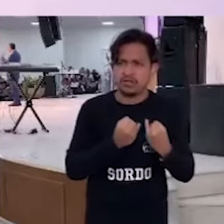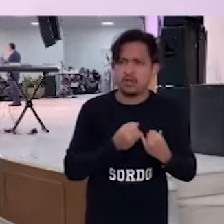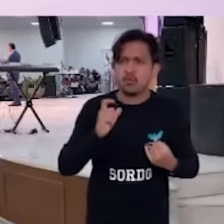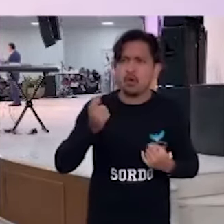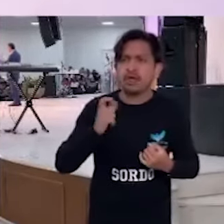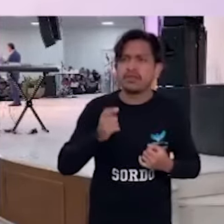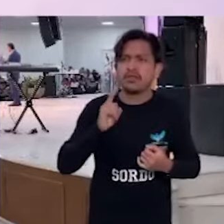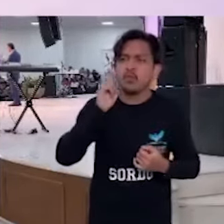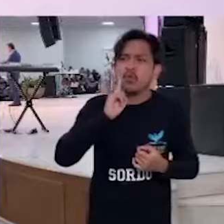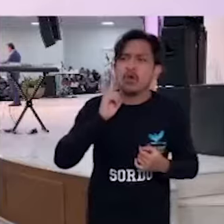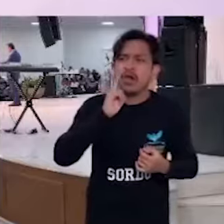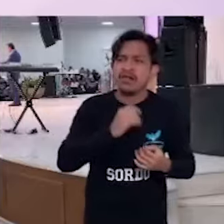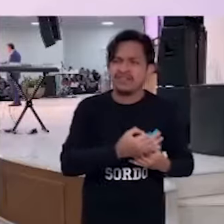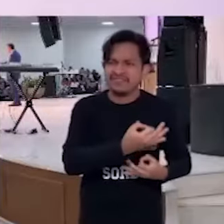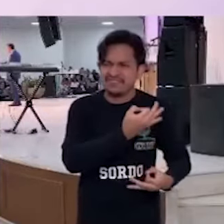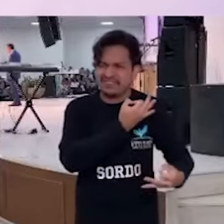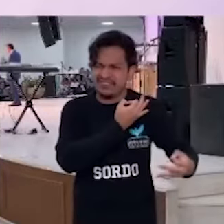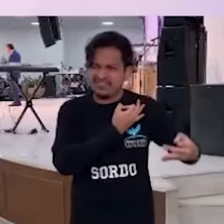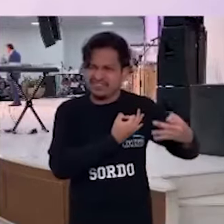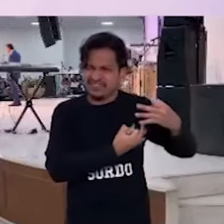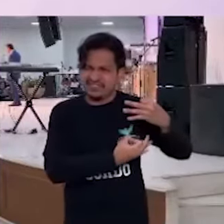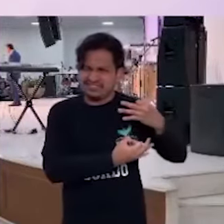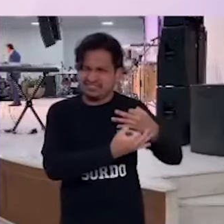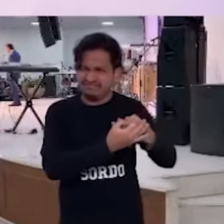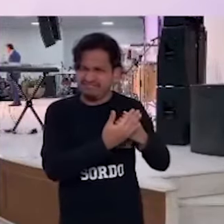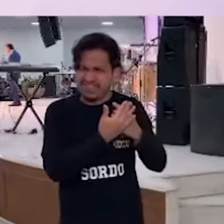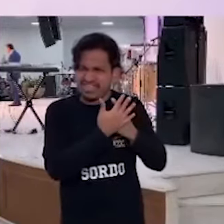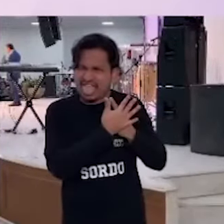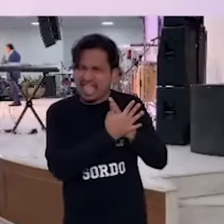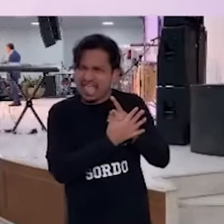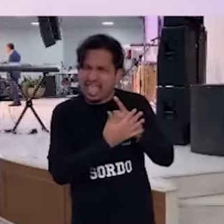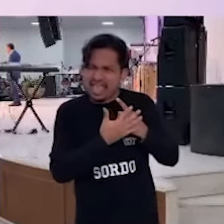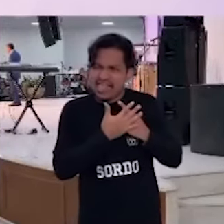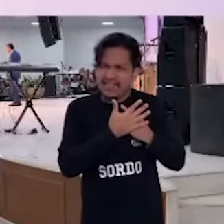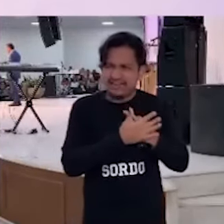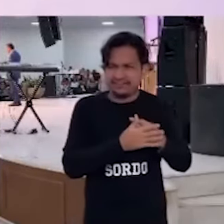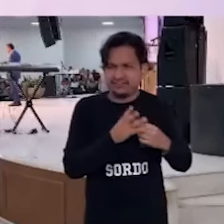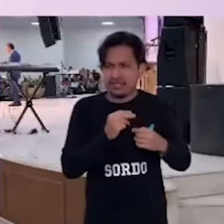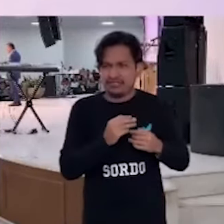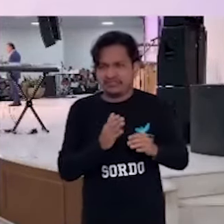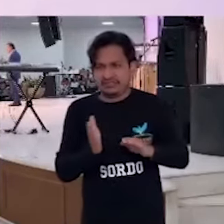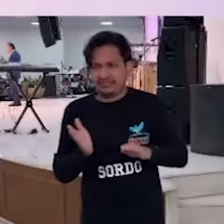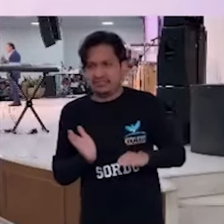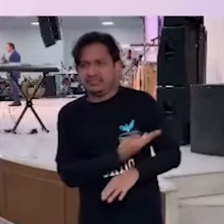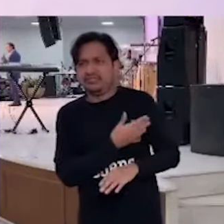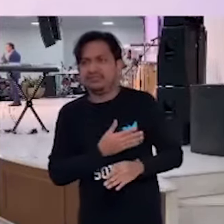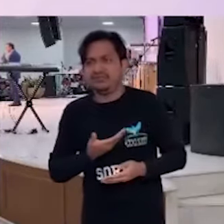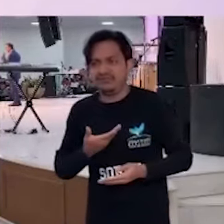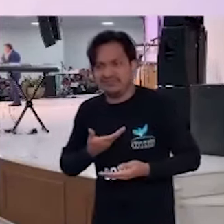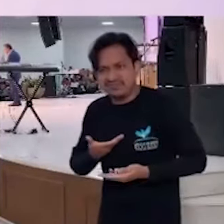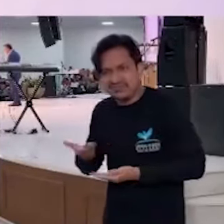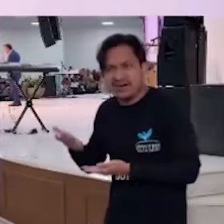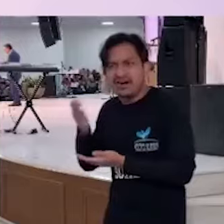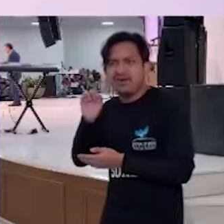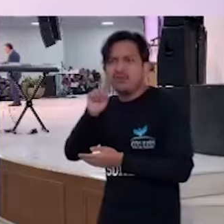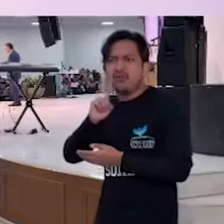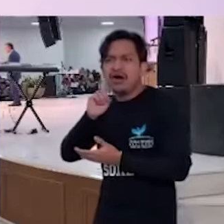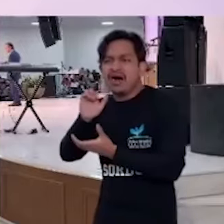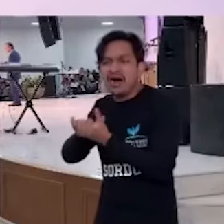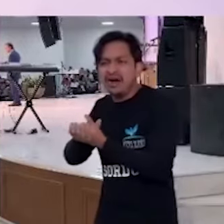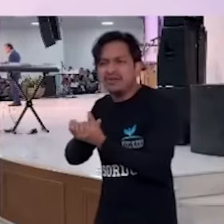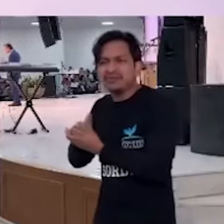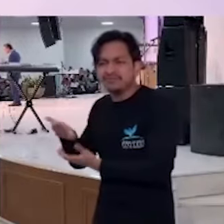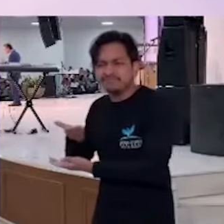inmediatamente contárselo a tu esposa. En nuestro matrimonio no debe haber secretos, no deben existir áreas